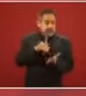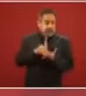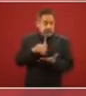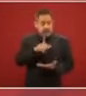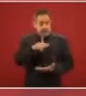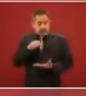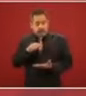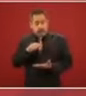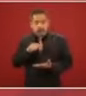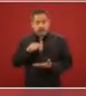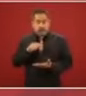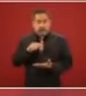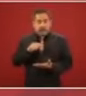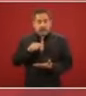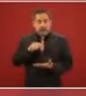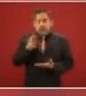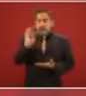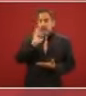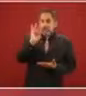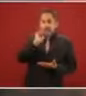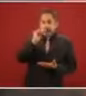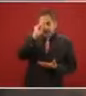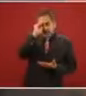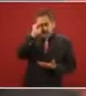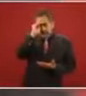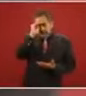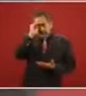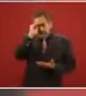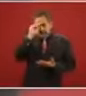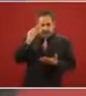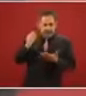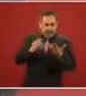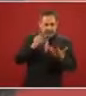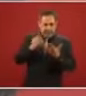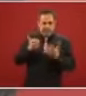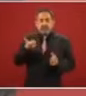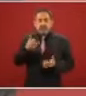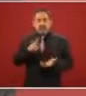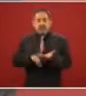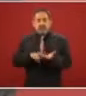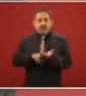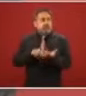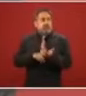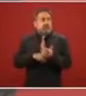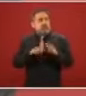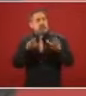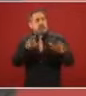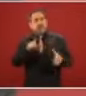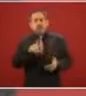se pensaba en lo que cuesta el avión, pues son